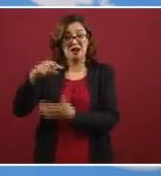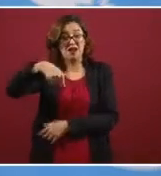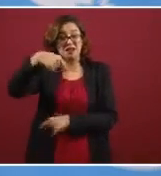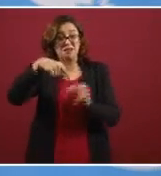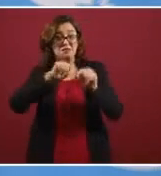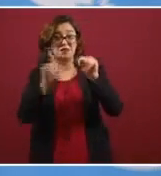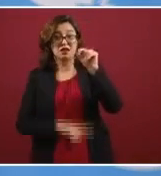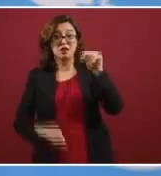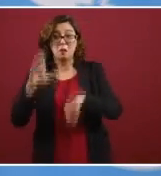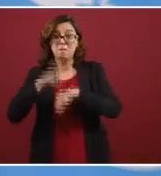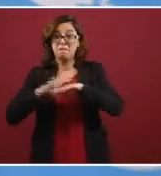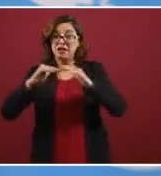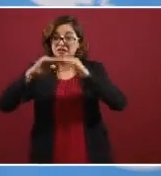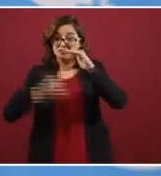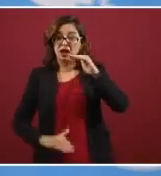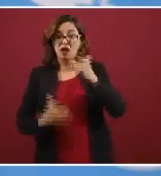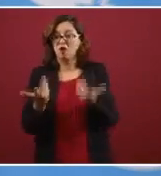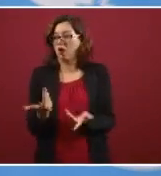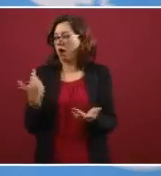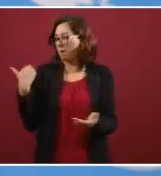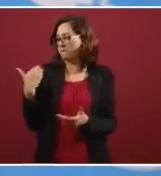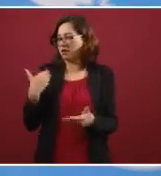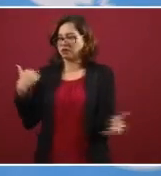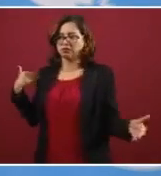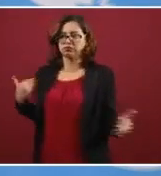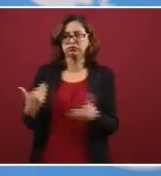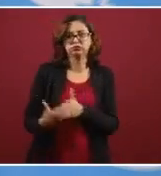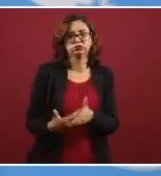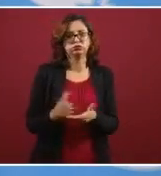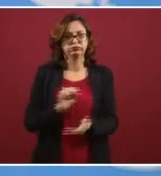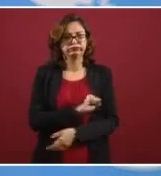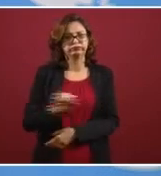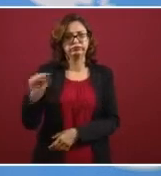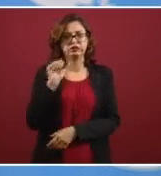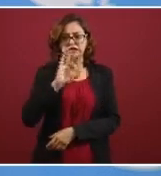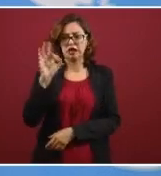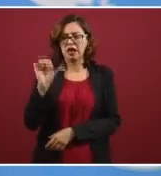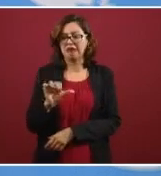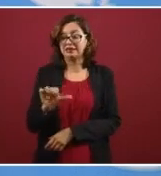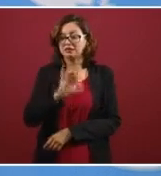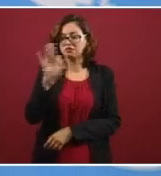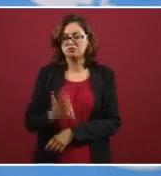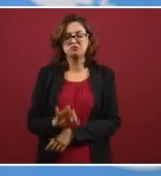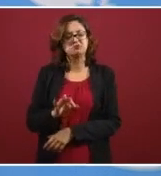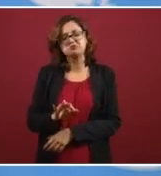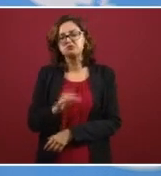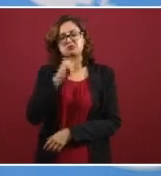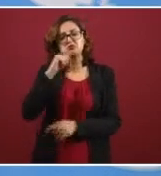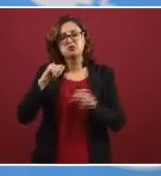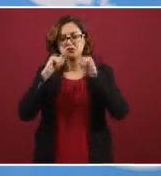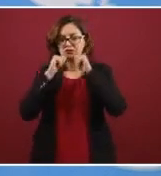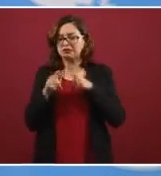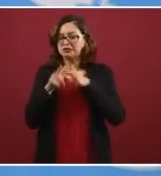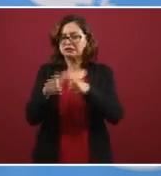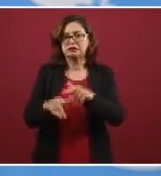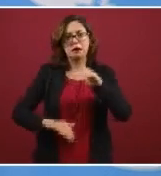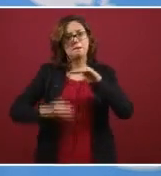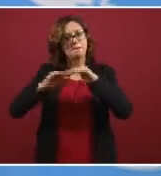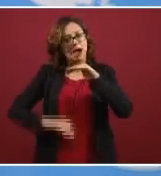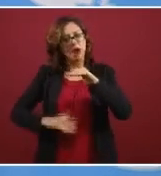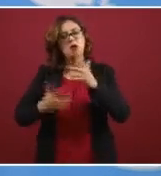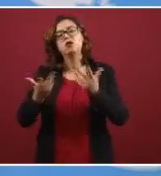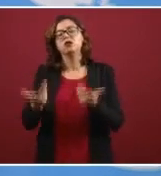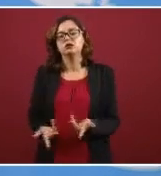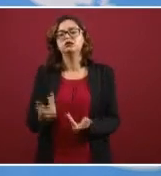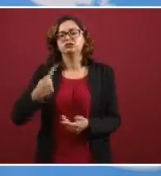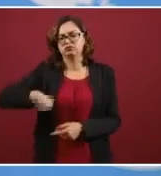Caribe, a pesar de los aumentos que se le hicieron en el presente gobierno. Entonces, desde luego estamos totalmente de acuerdo